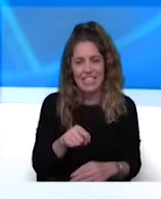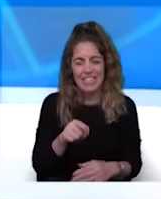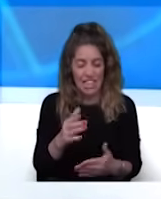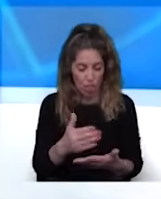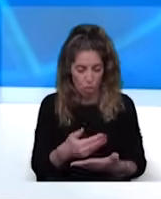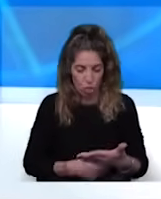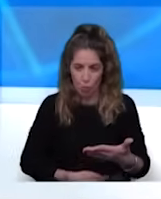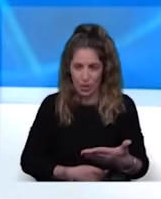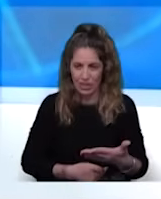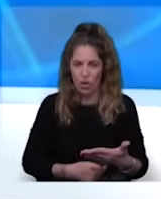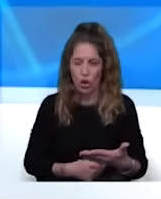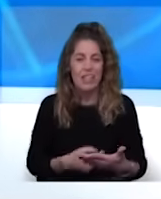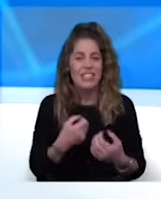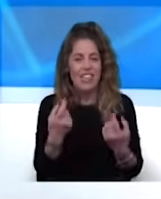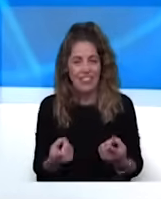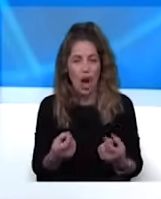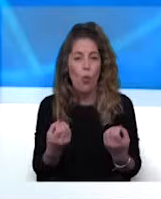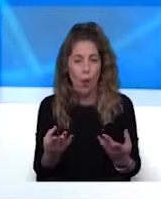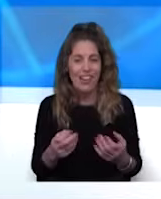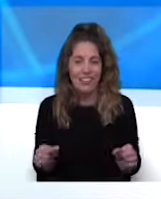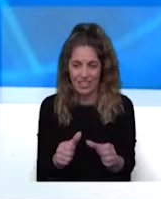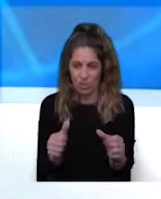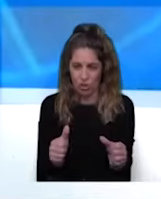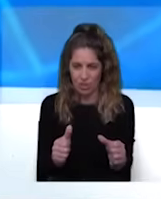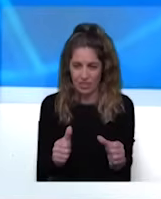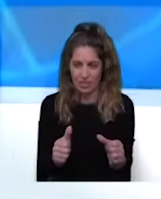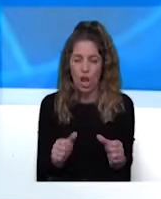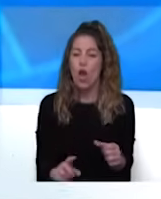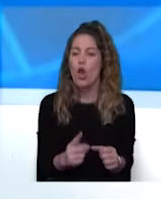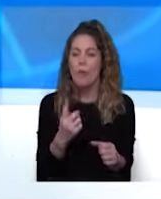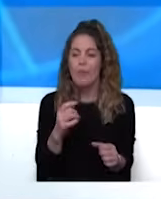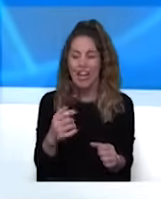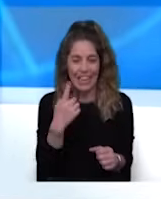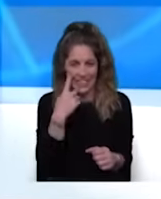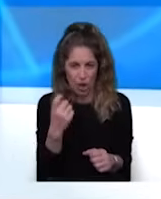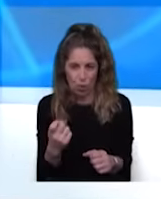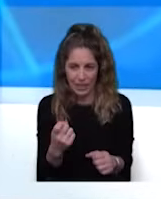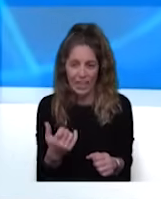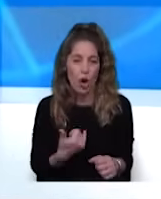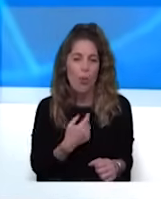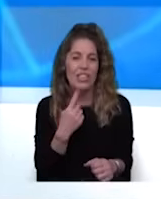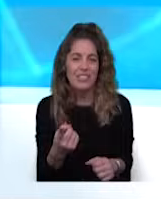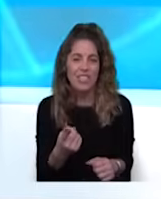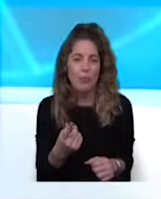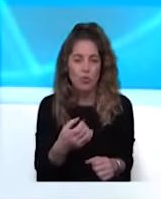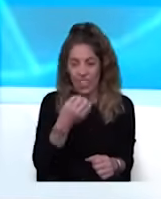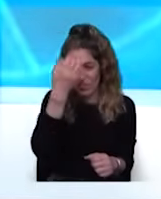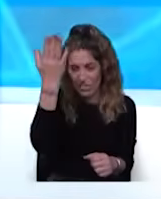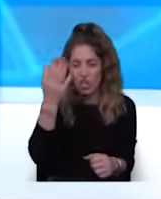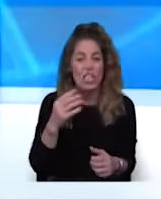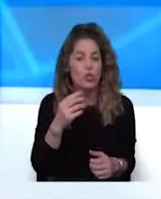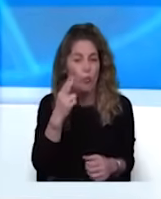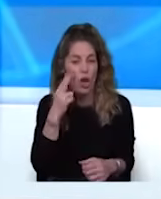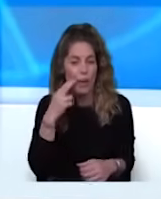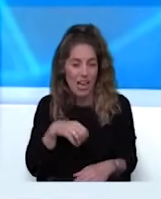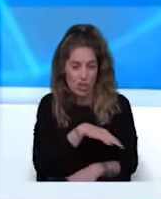documento en esos documentos se establecen Cuáles son las acciones y lo primero que hay que tener en cuenta es como decíamos una definición es un problema